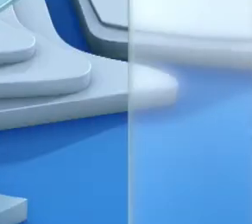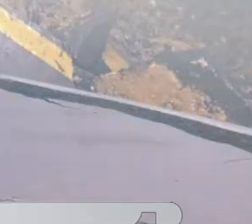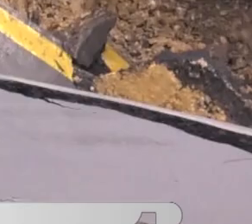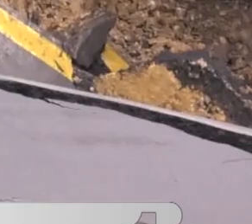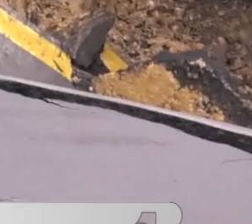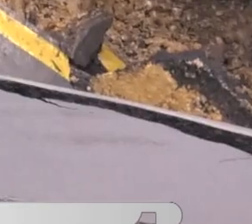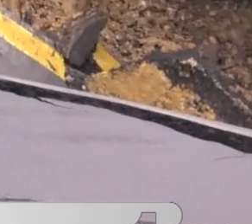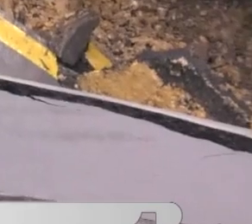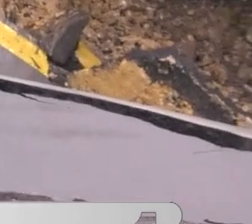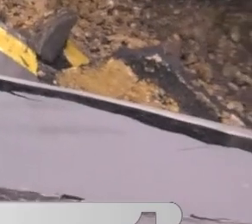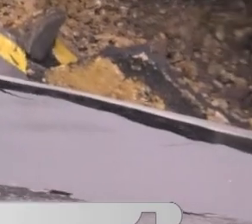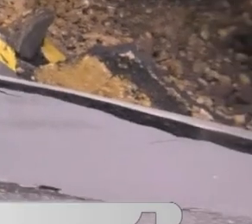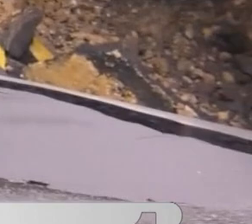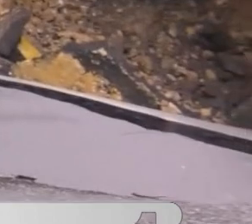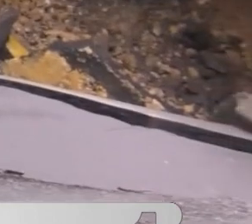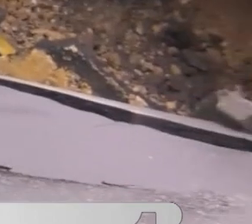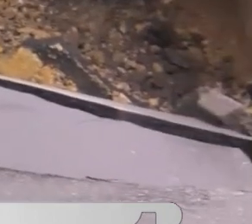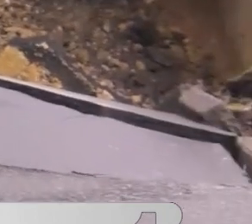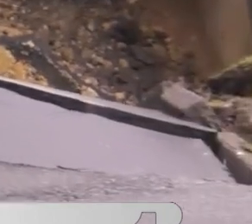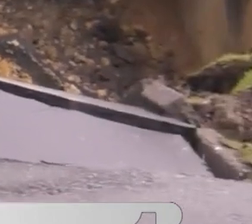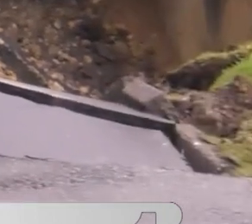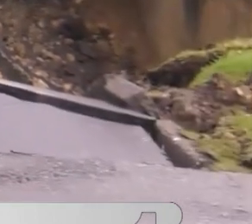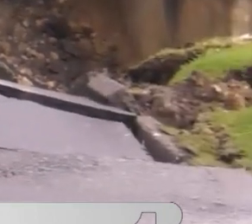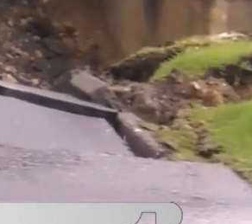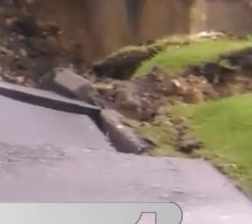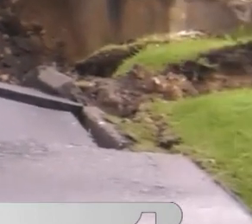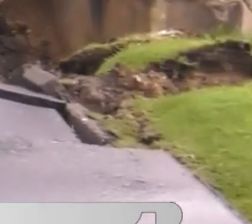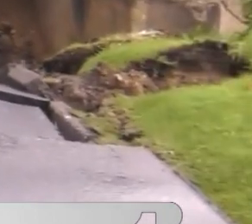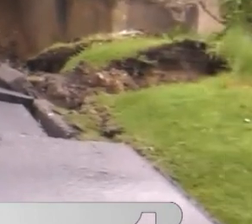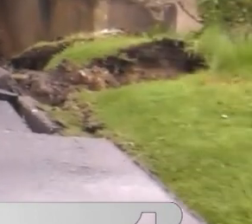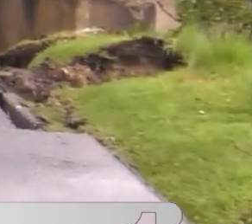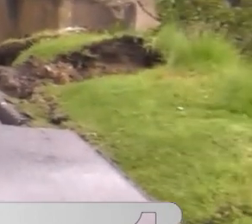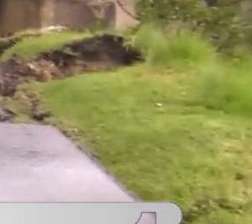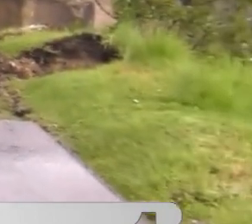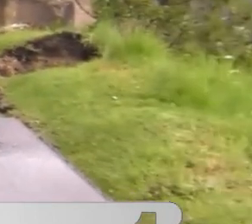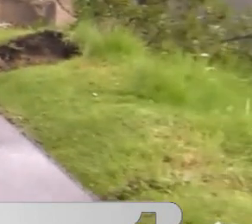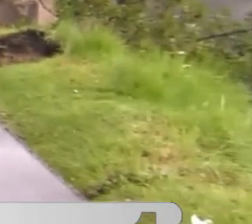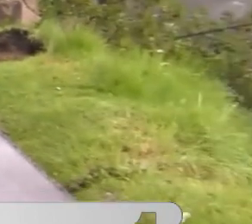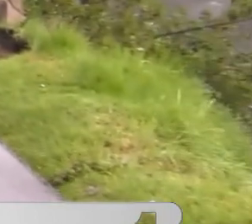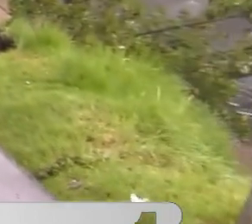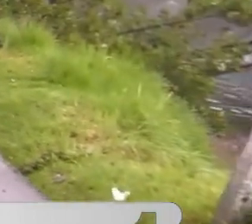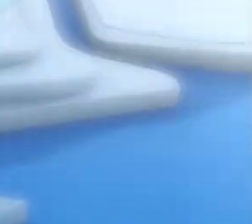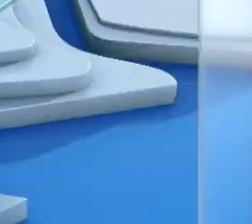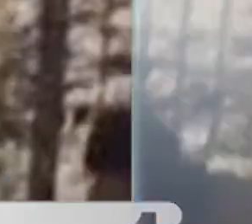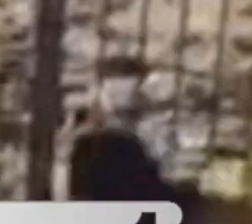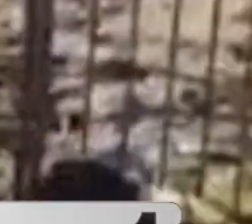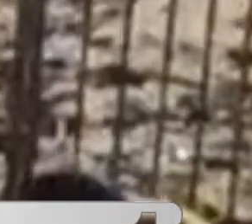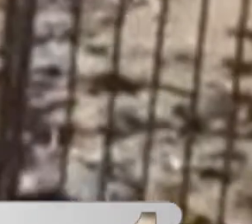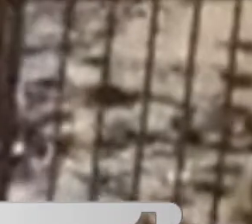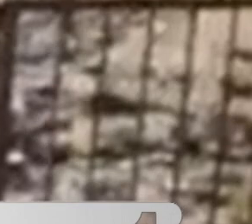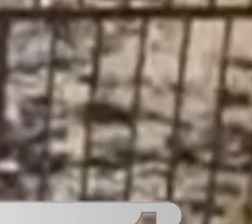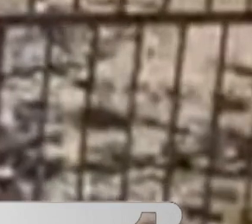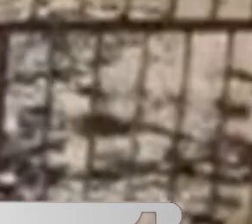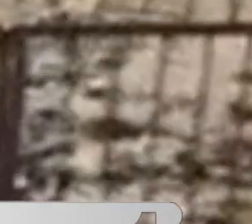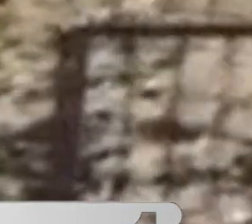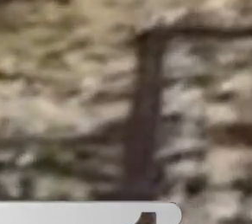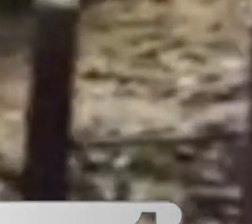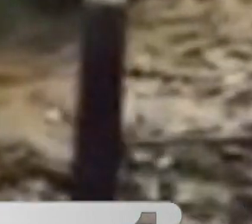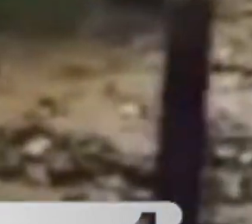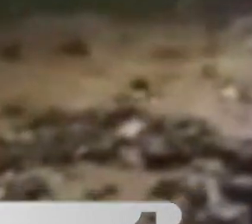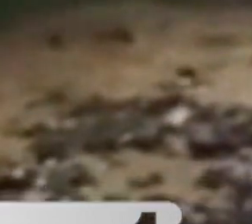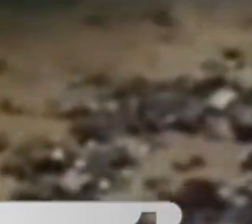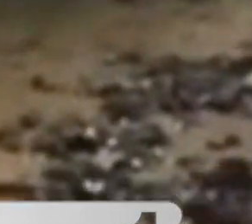afectados. Vía se hunde por lluvias en el sur de Bogotá. Así se ve el enorme cráter. Emergencia por lluvias